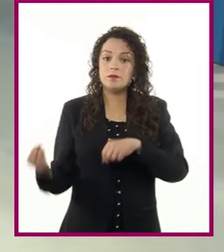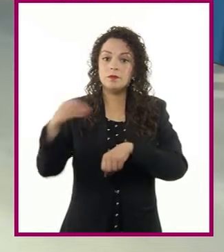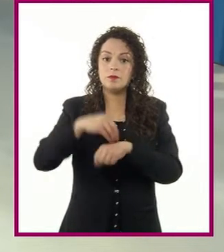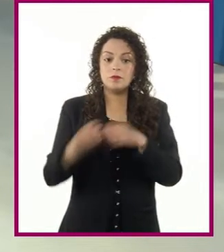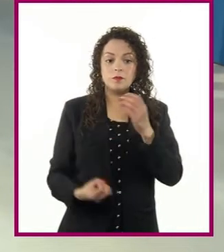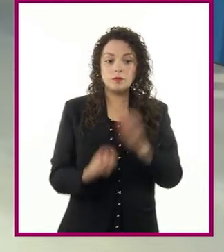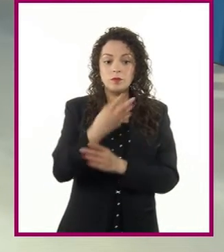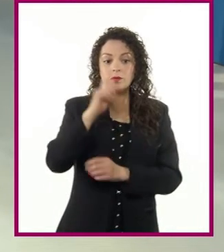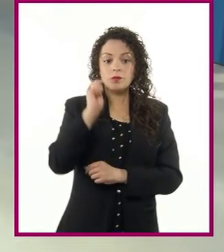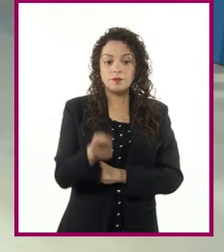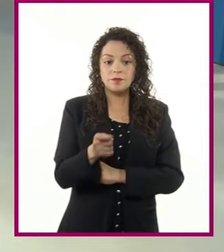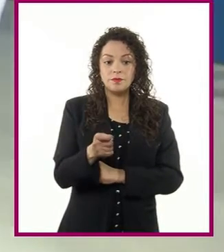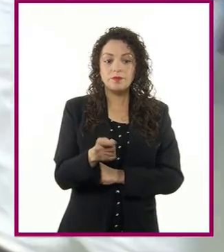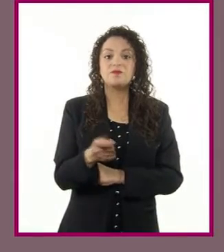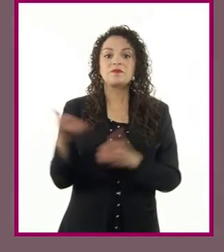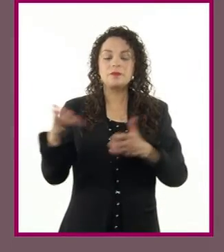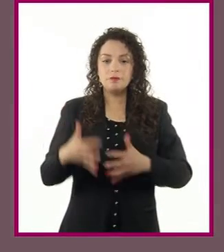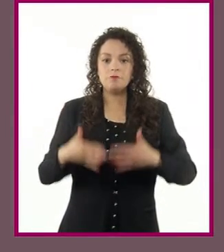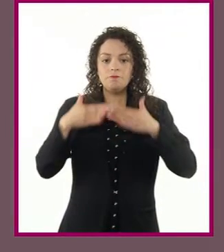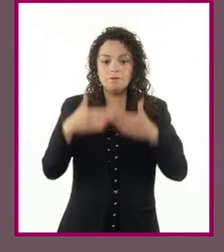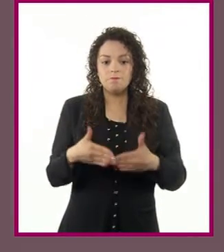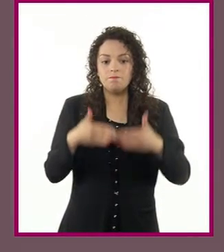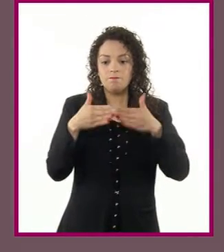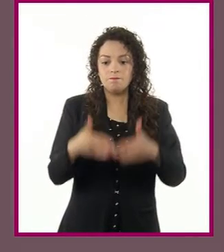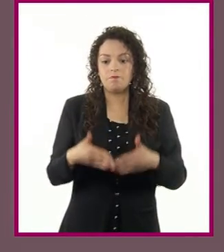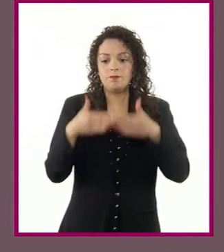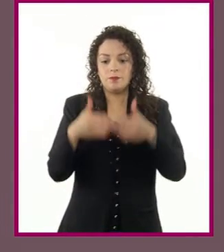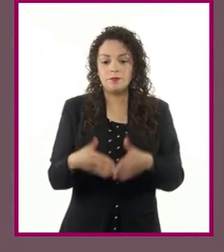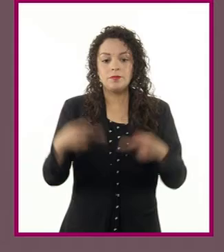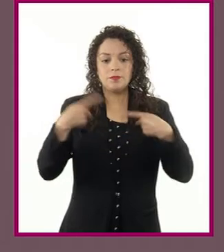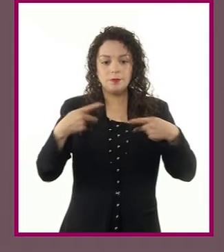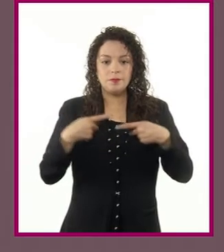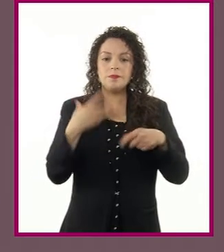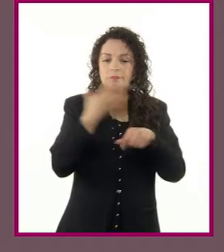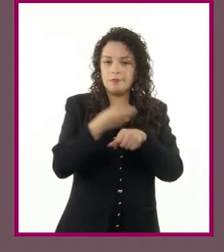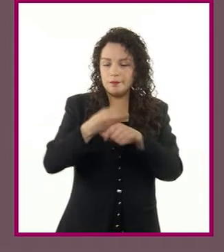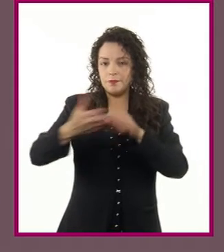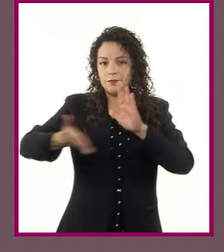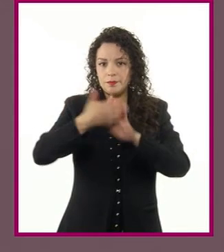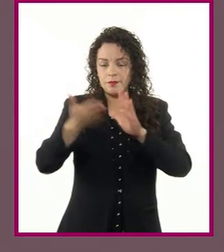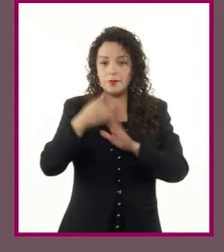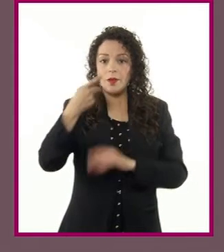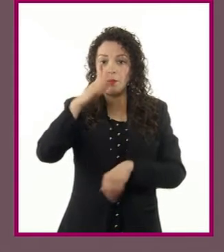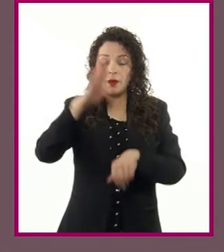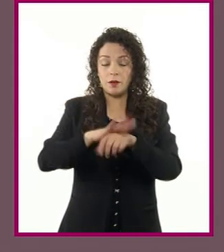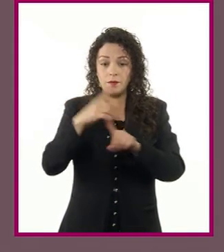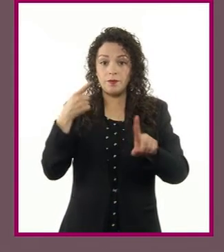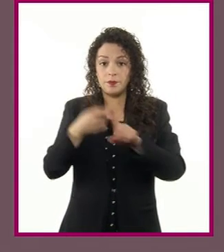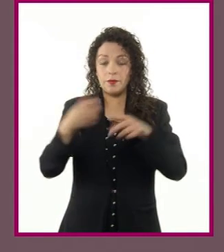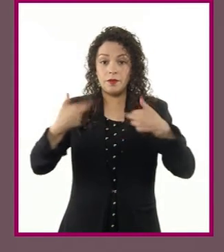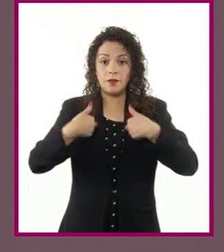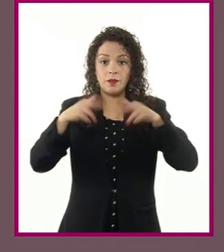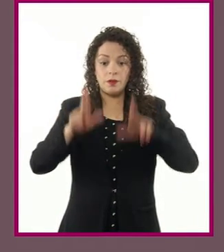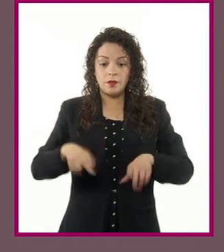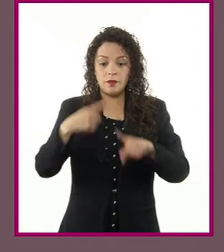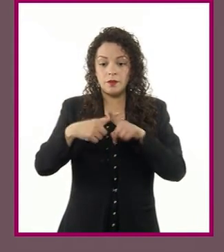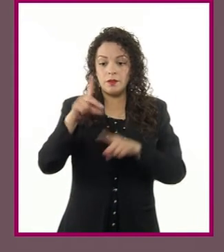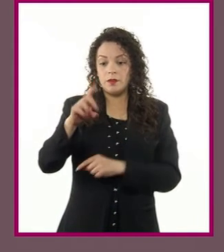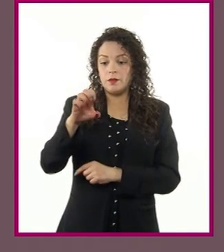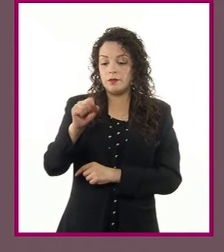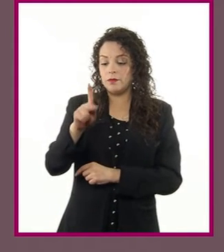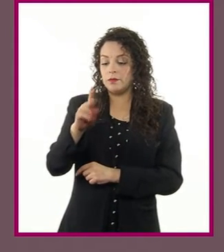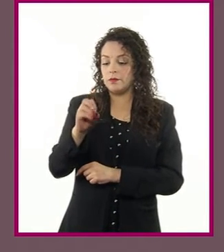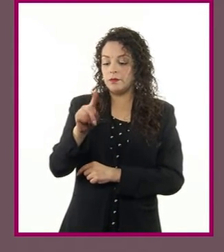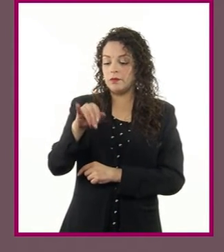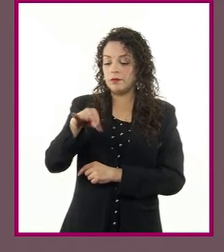la construcción de barcos. Sin embargo, el máximo representante del despotismo ilustrado en España